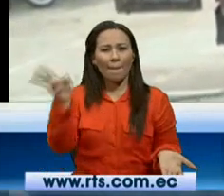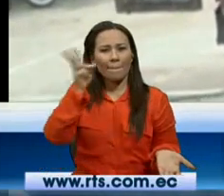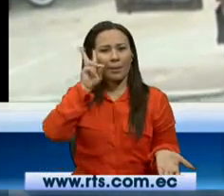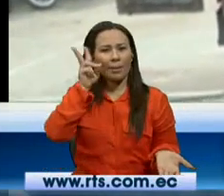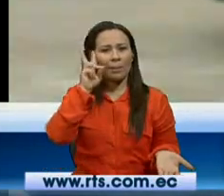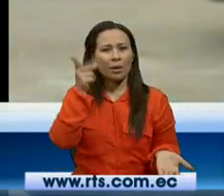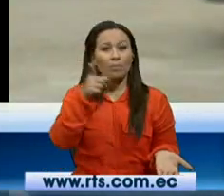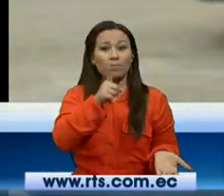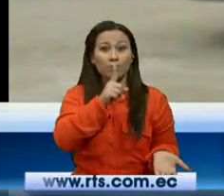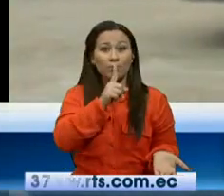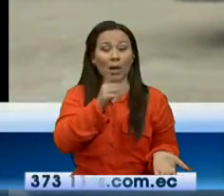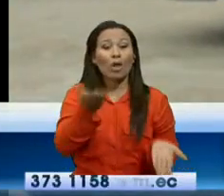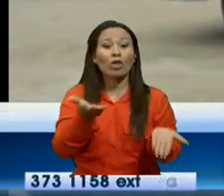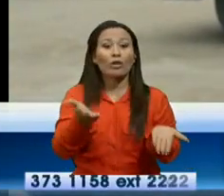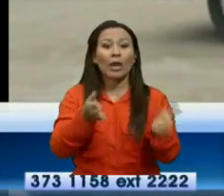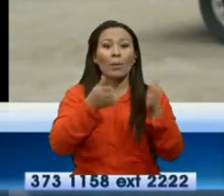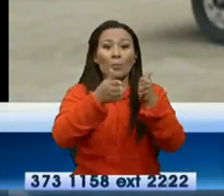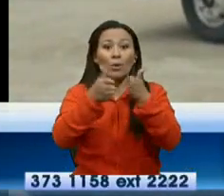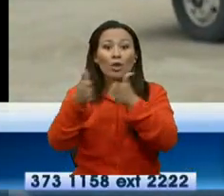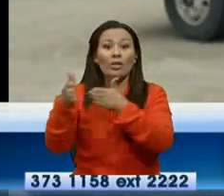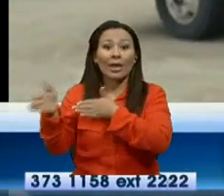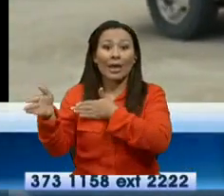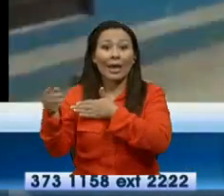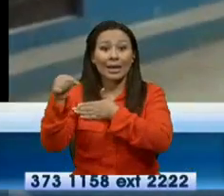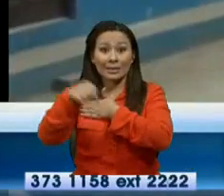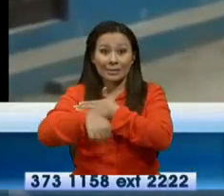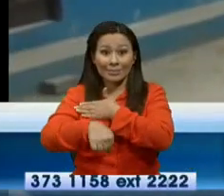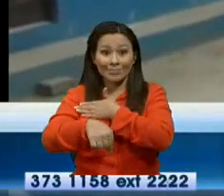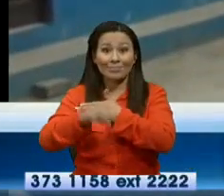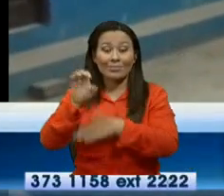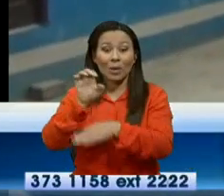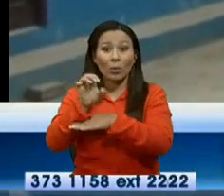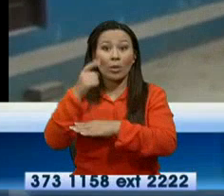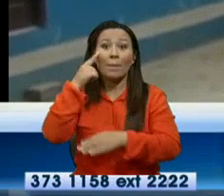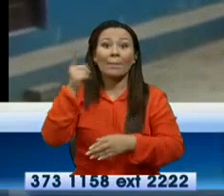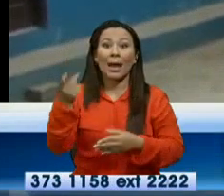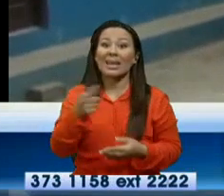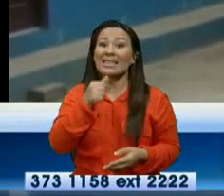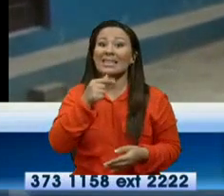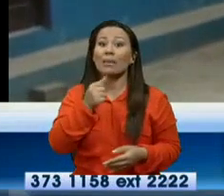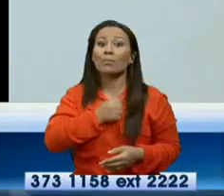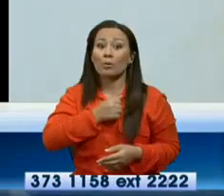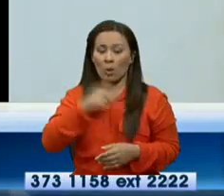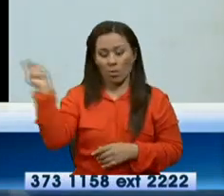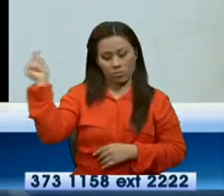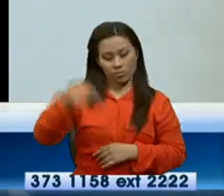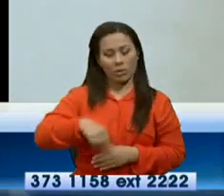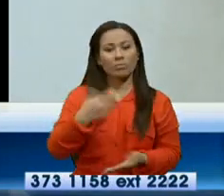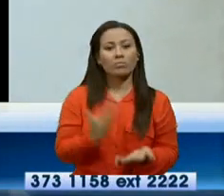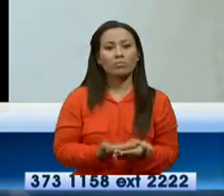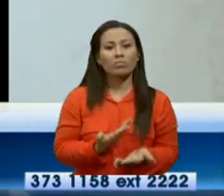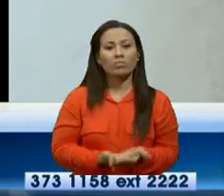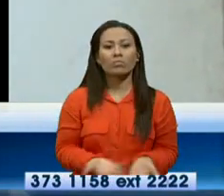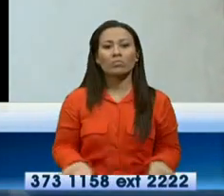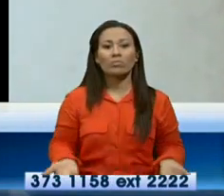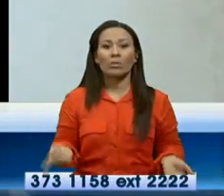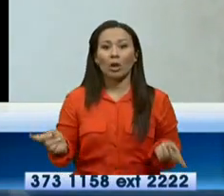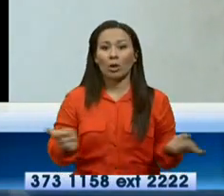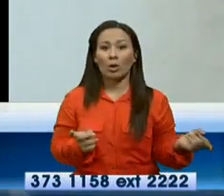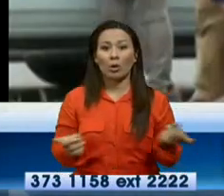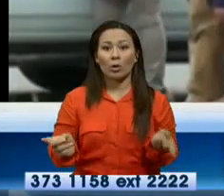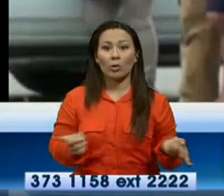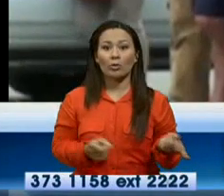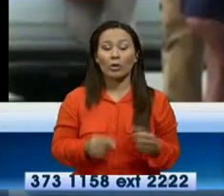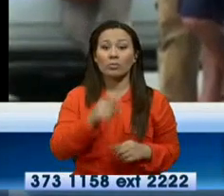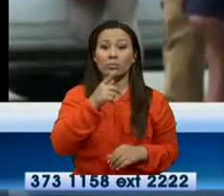fueron llevados hasta las bodegas de la SENAE para su valoración y los trámites de ley correspondientes. El detenido, mediante audiencia de flagrancia,